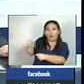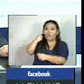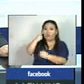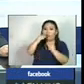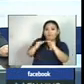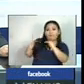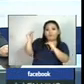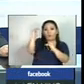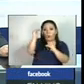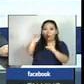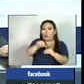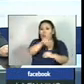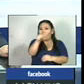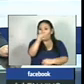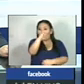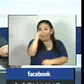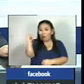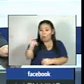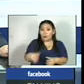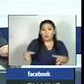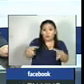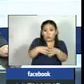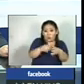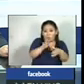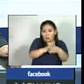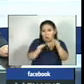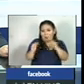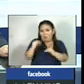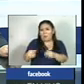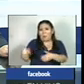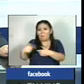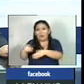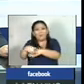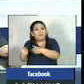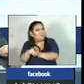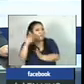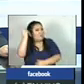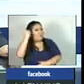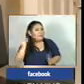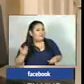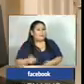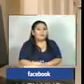de Derechos Humanos contra el órgano legislativo y ejecutivo? Escuchemos qué dijeron los legisladores.